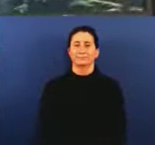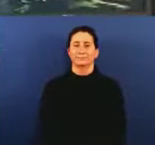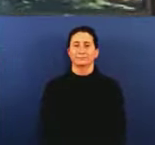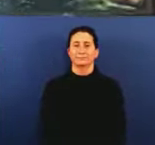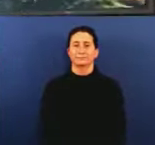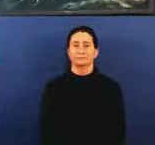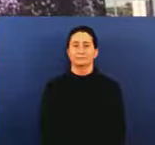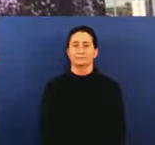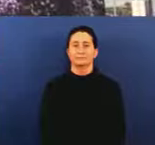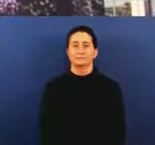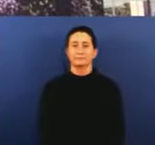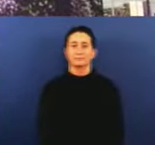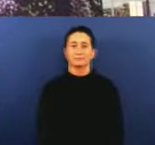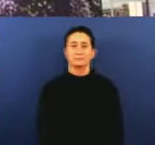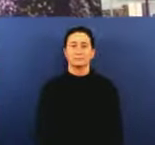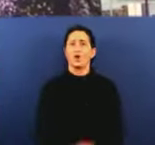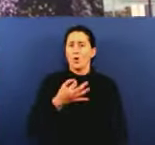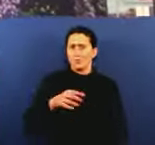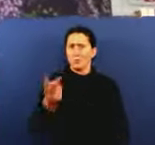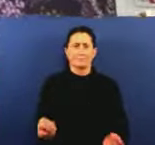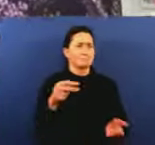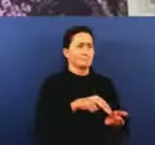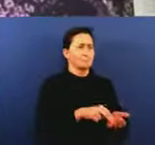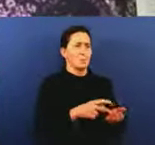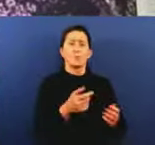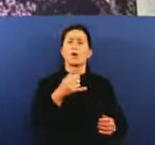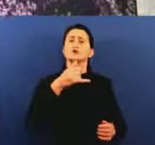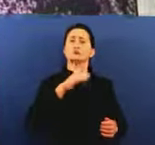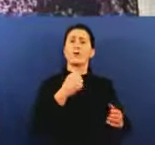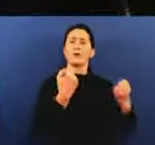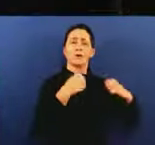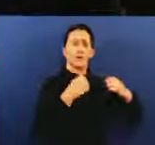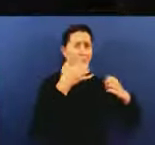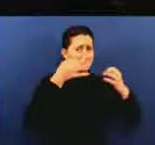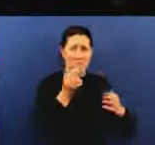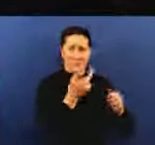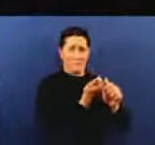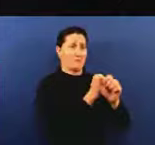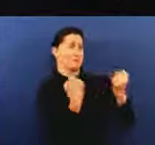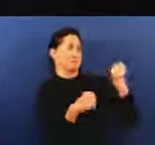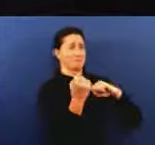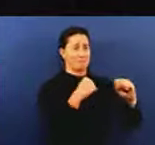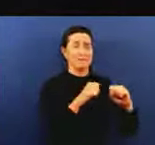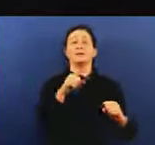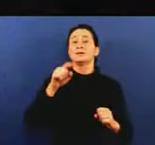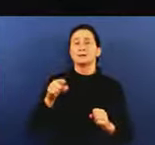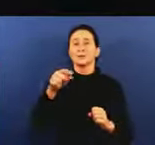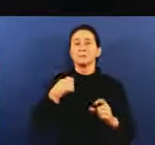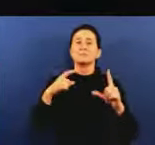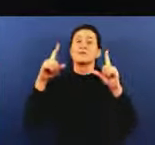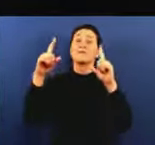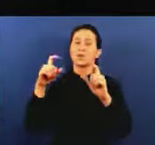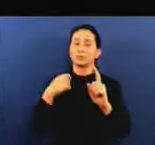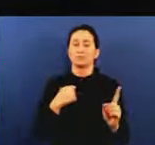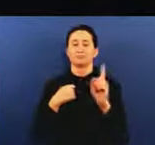podrán realizar fotografías relacionadas con el Athletic. Estos montajes fotográficos también se pueden hacer tomando como fondo